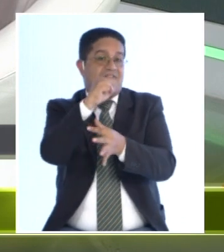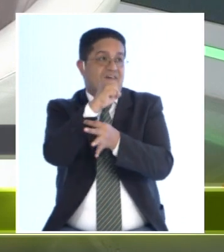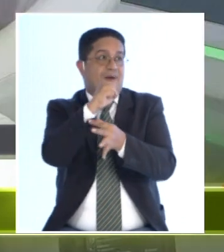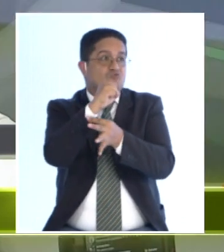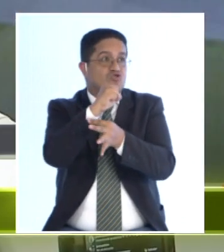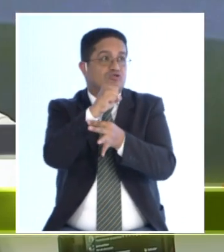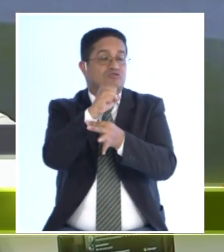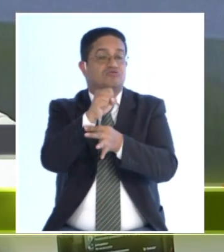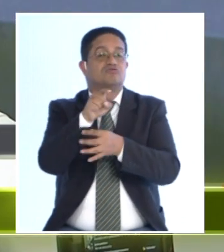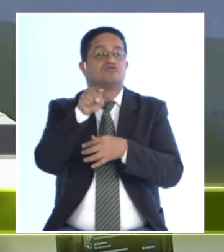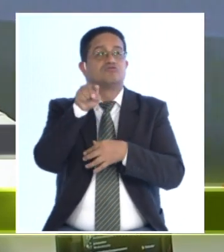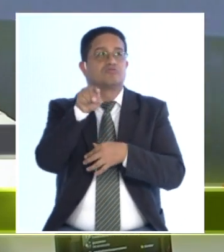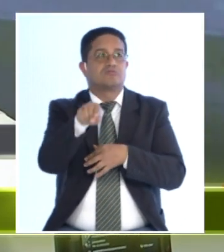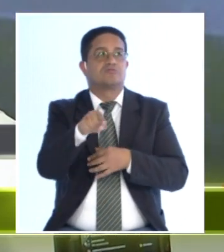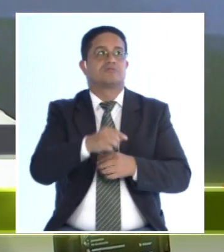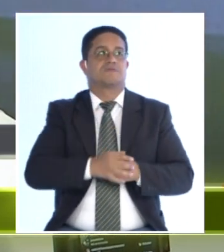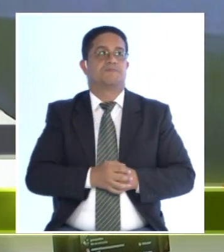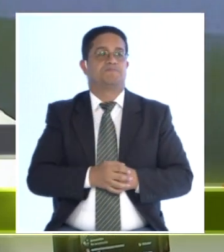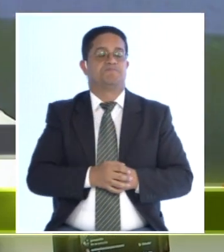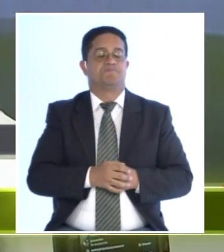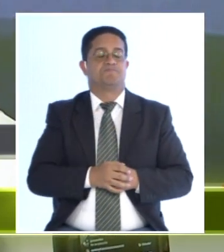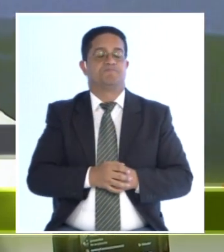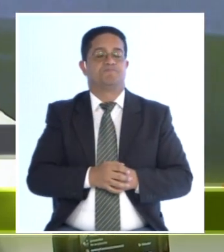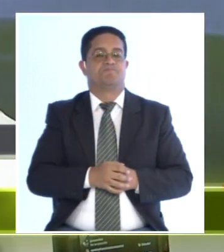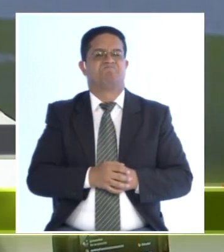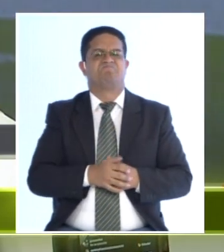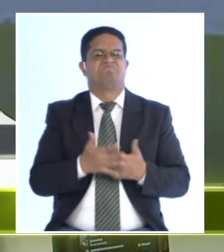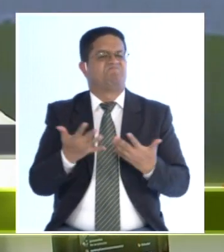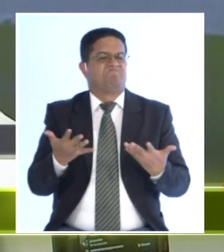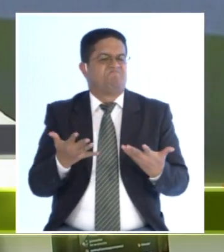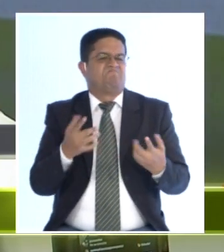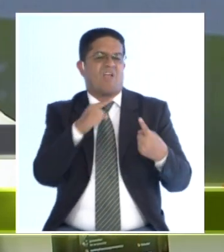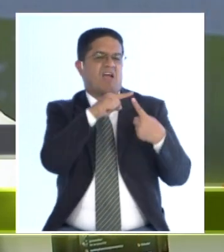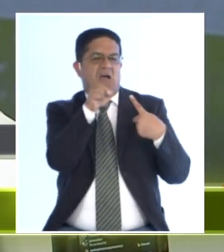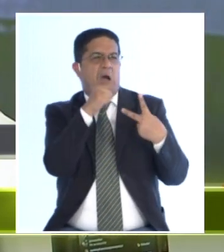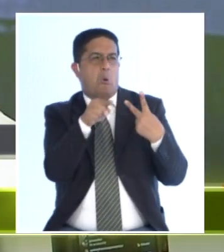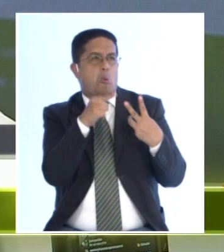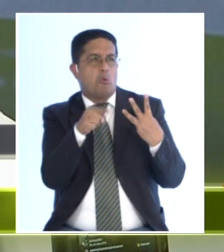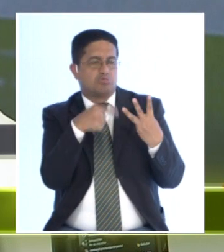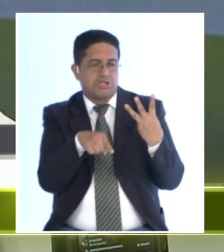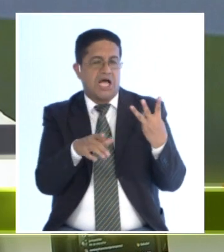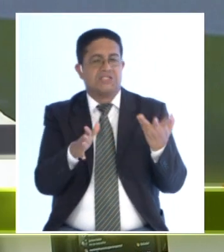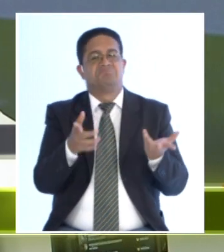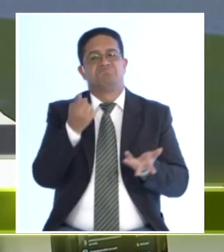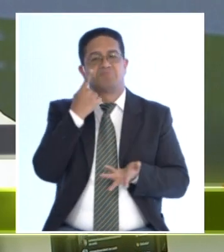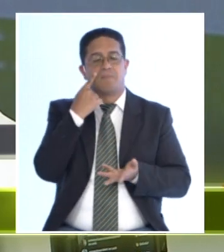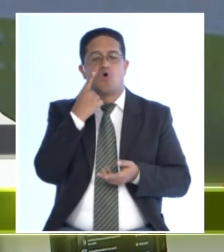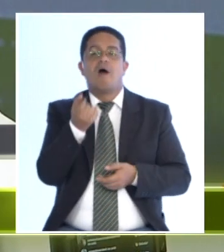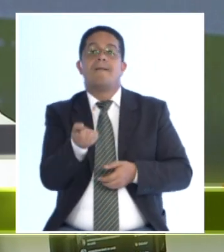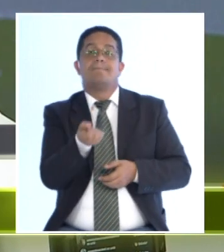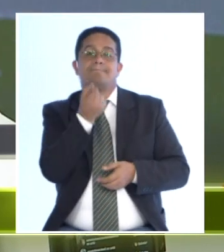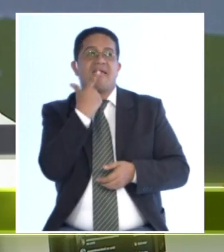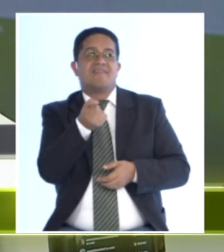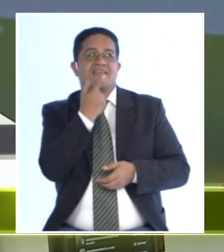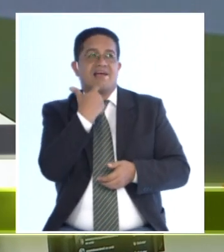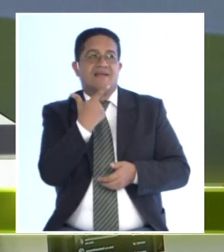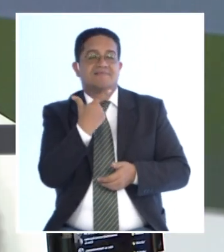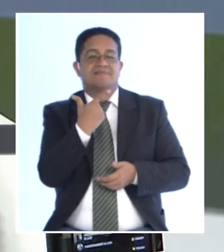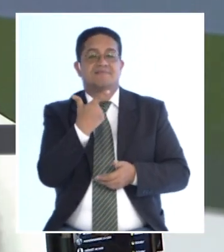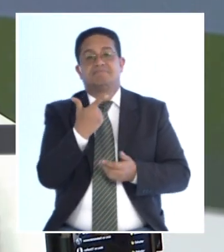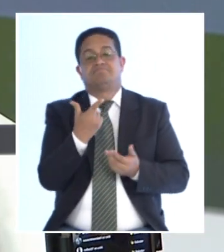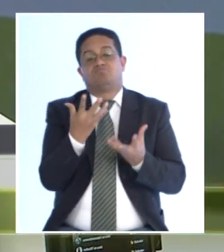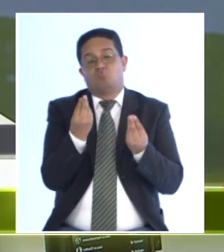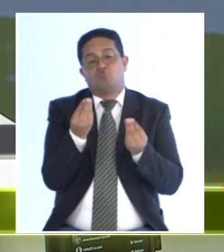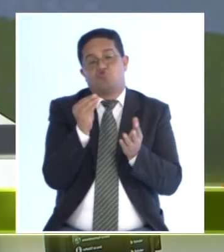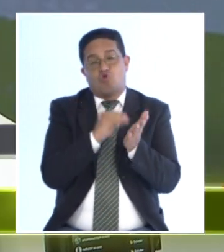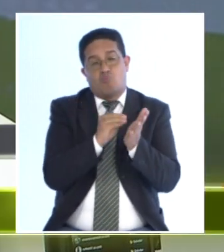fémur. Entre digamos, las causas principales, tomamos en cuenta como son los esteroides, el uso o el abuso de